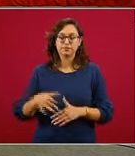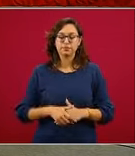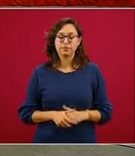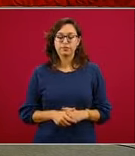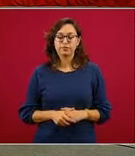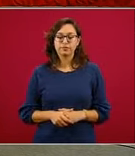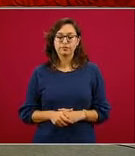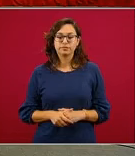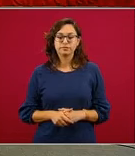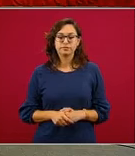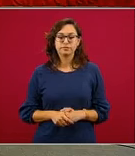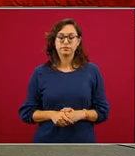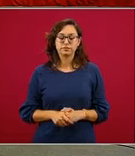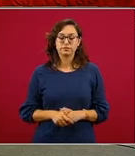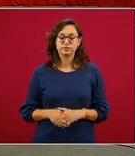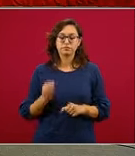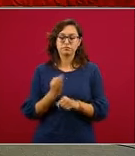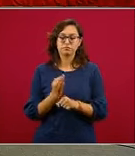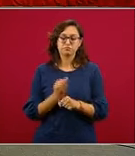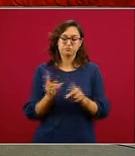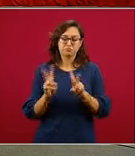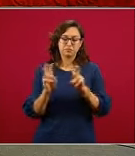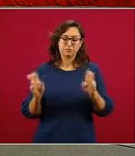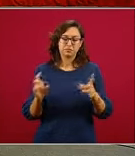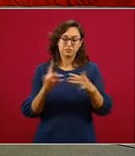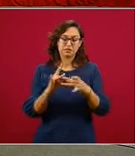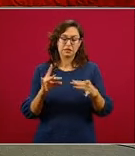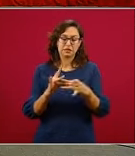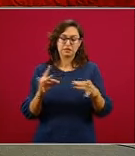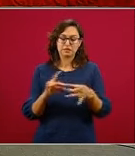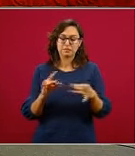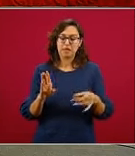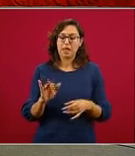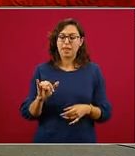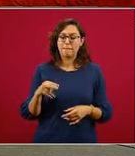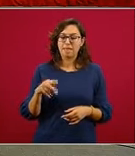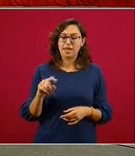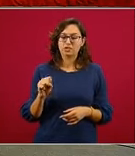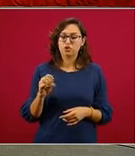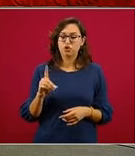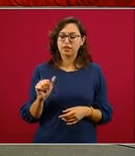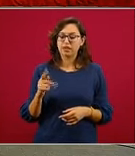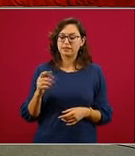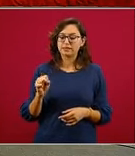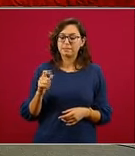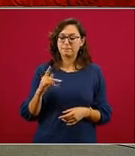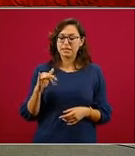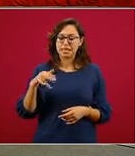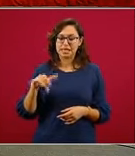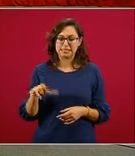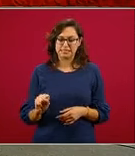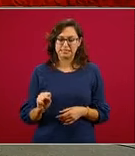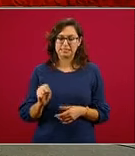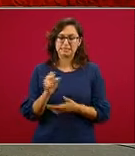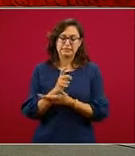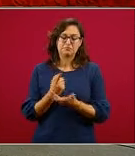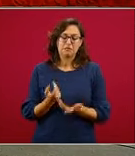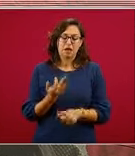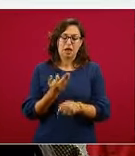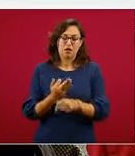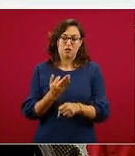Voy a hablarles sobre las benzodiazepinas y para poder explicar esto, lo primero que quiero decir de manera muy breve en este marco